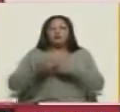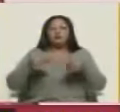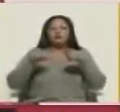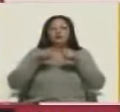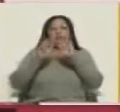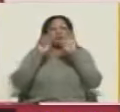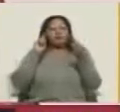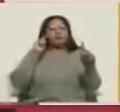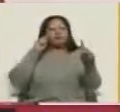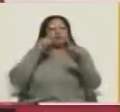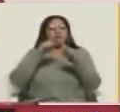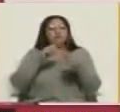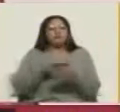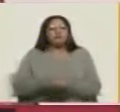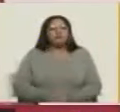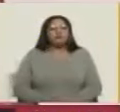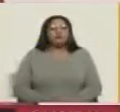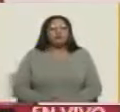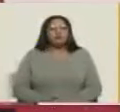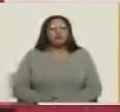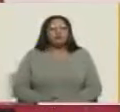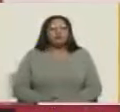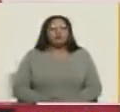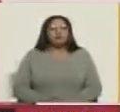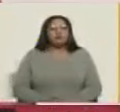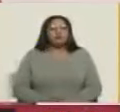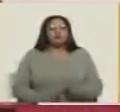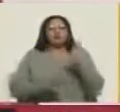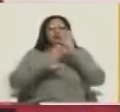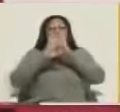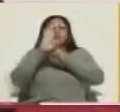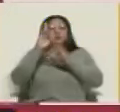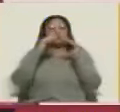rumbo al crecimiento con igualdad.